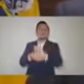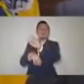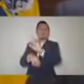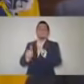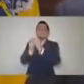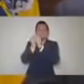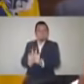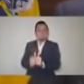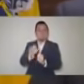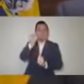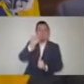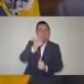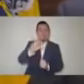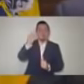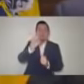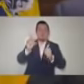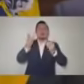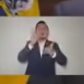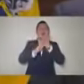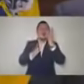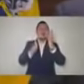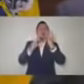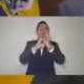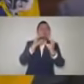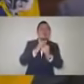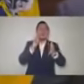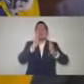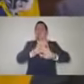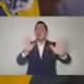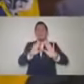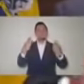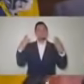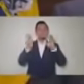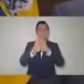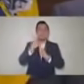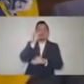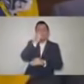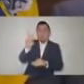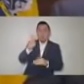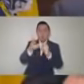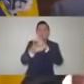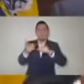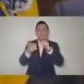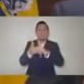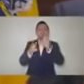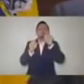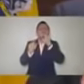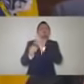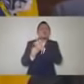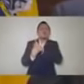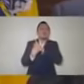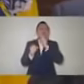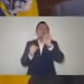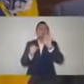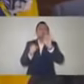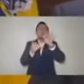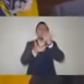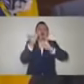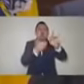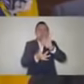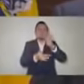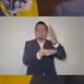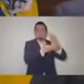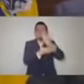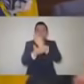quedarnos en casa sábado y domingo se suspenden actividades en todo el estado salvo un puerto vallarta en donde solo aplicaría la suspensión